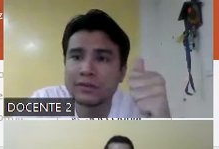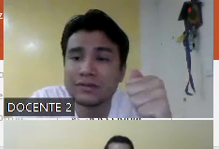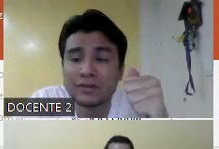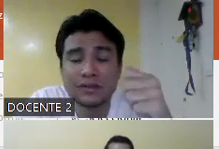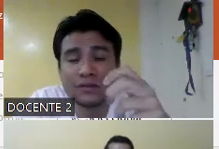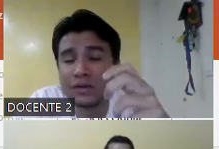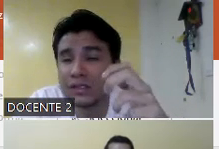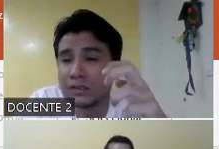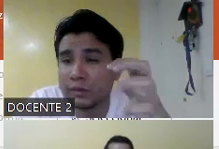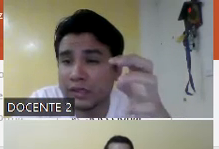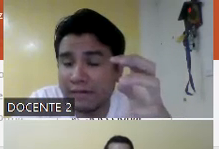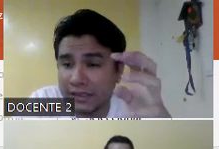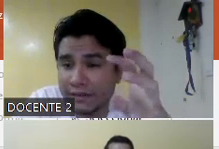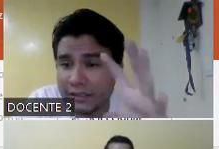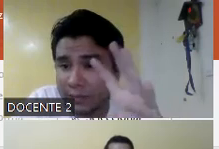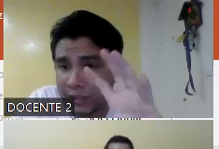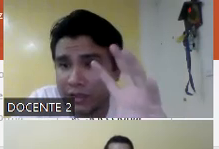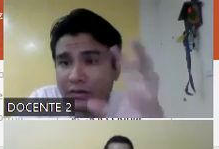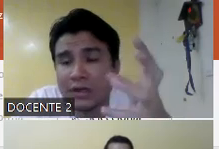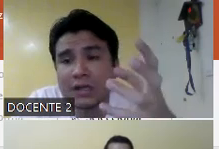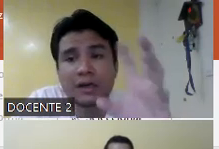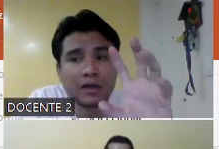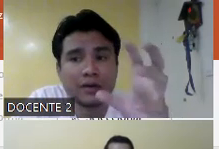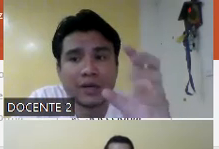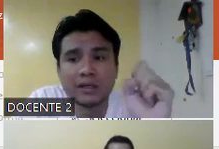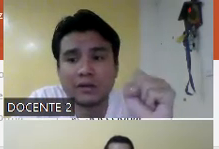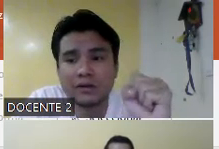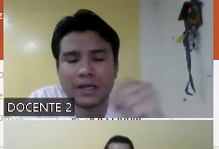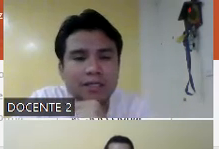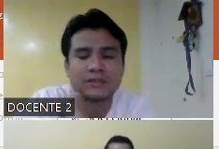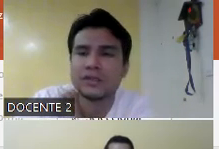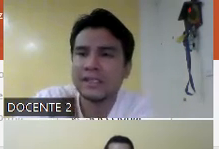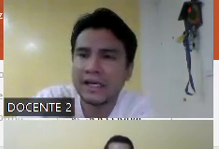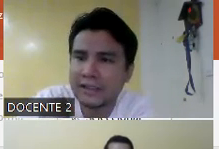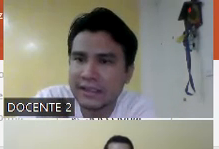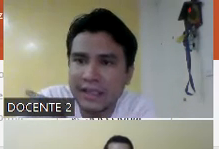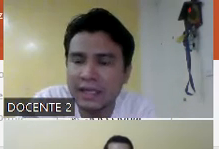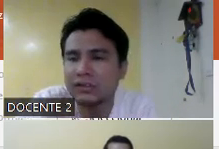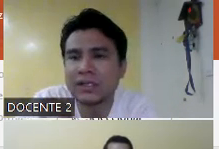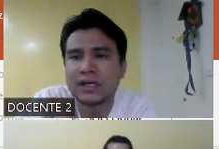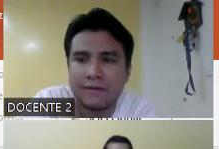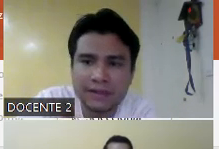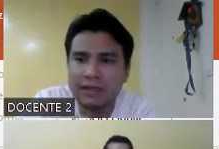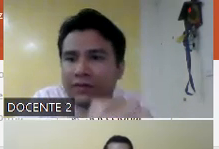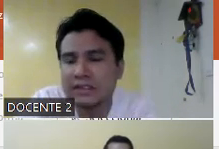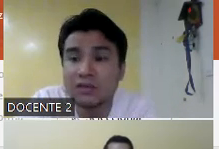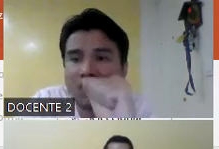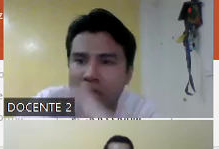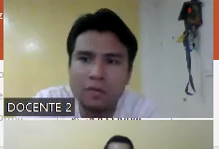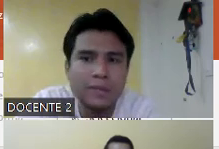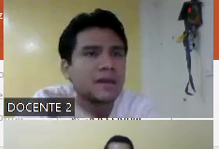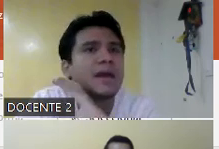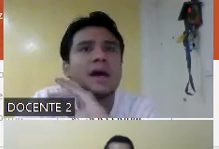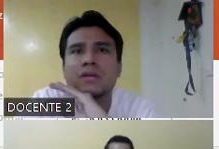una menstruación tienen dolores insoportables a veces dependiendo el umbral del dolor. Ellas no desean hacer nada, no se quieren levantar,